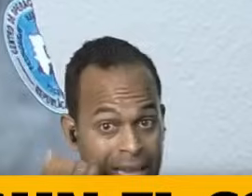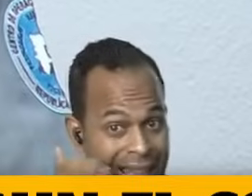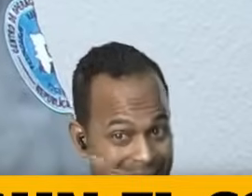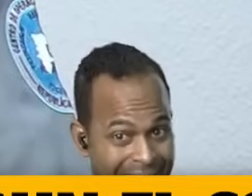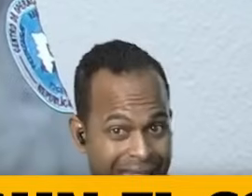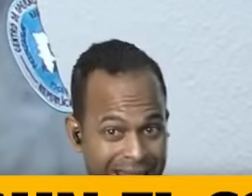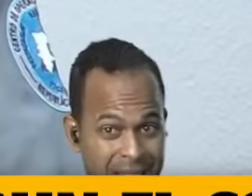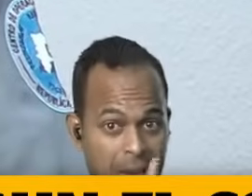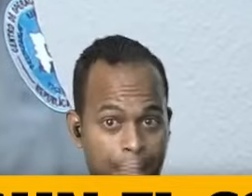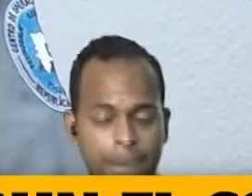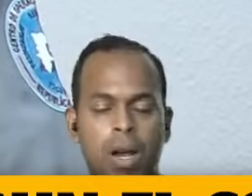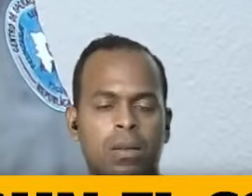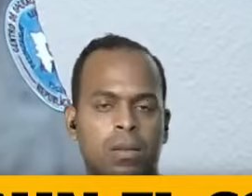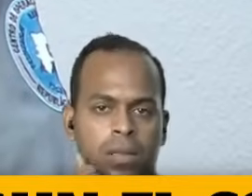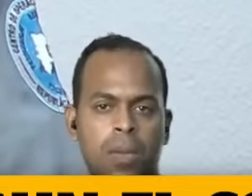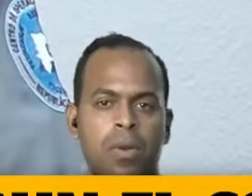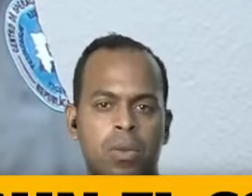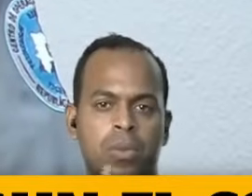al